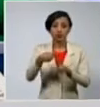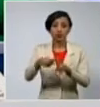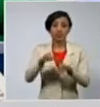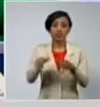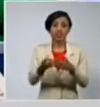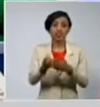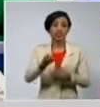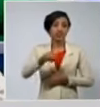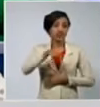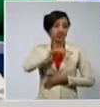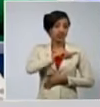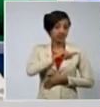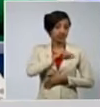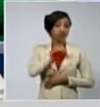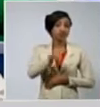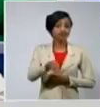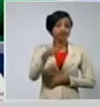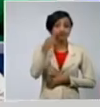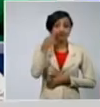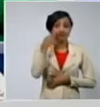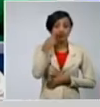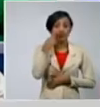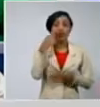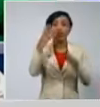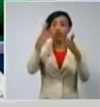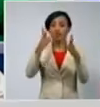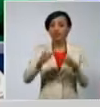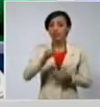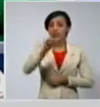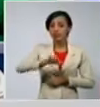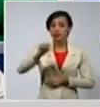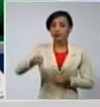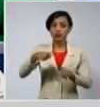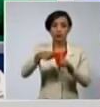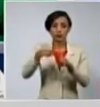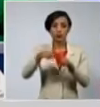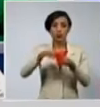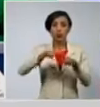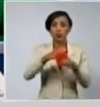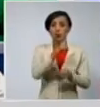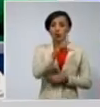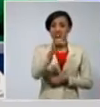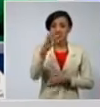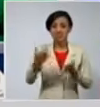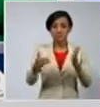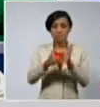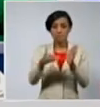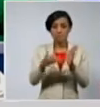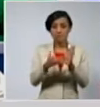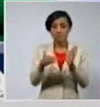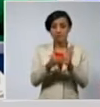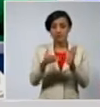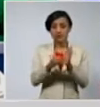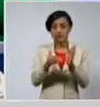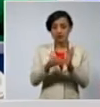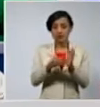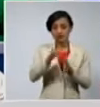las tasas de incidencia de casos confirmados por 100.000 habitantes,